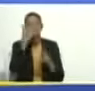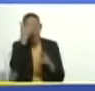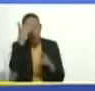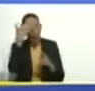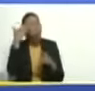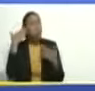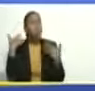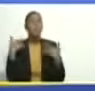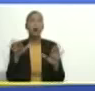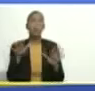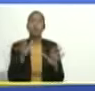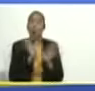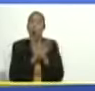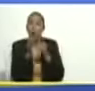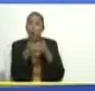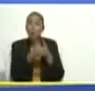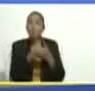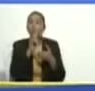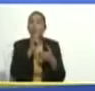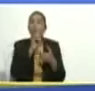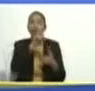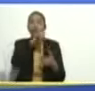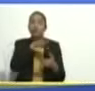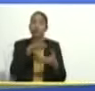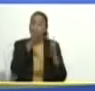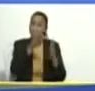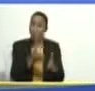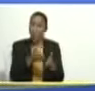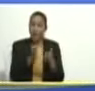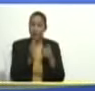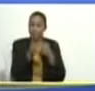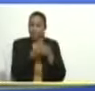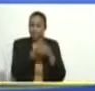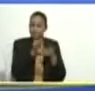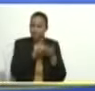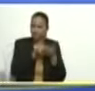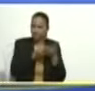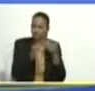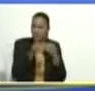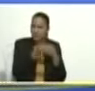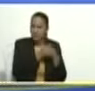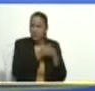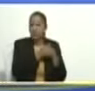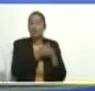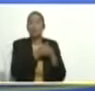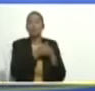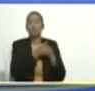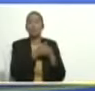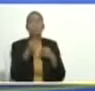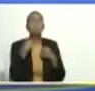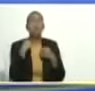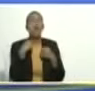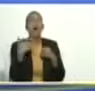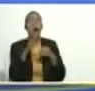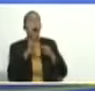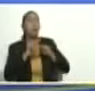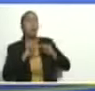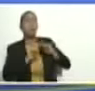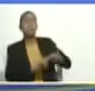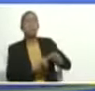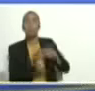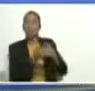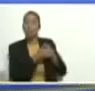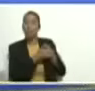Lo pusieron oculto allá, escondido, entre trastes viejos de una historia oculta.